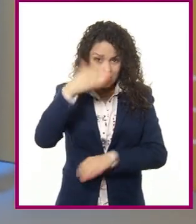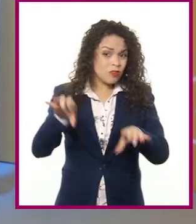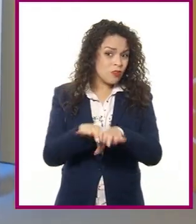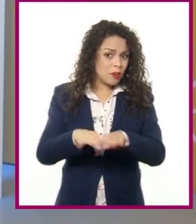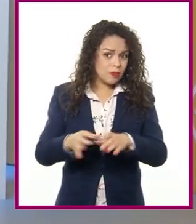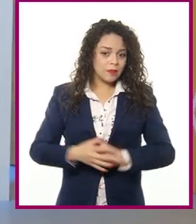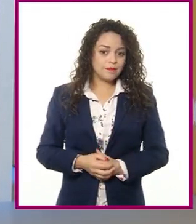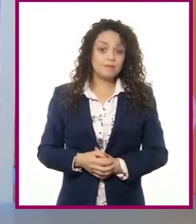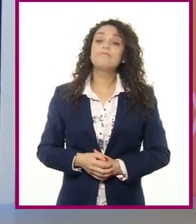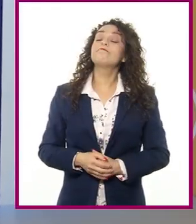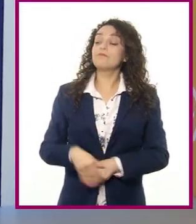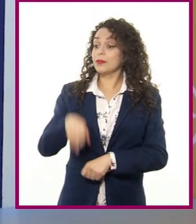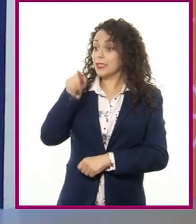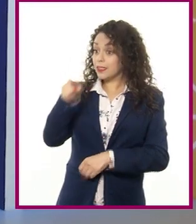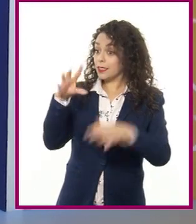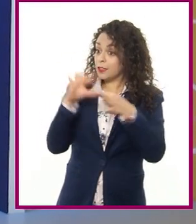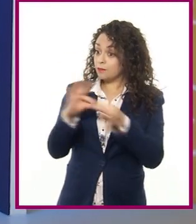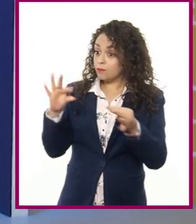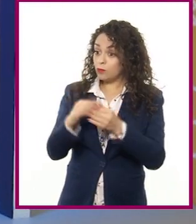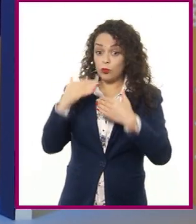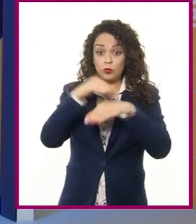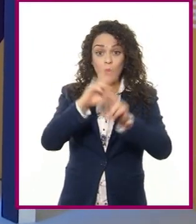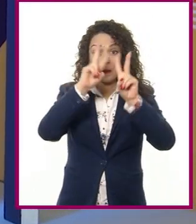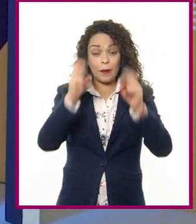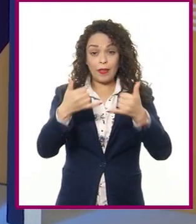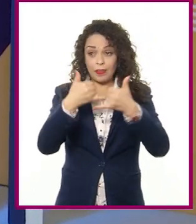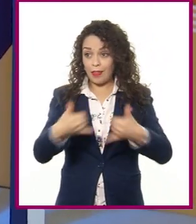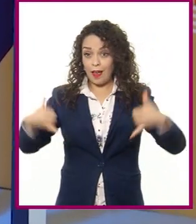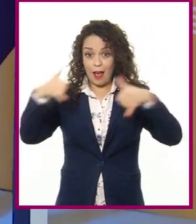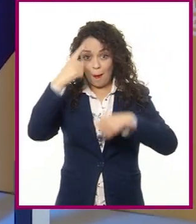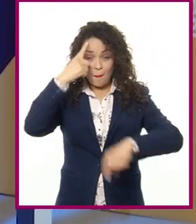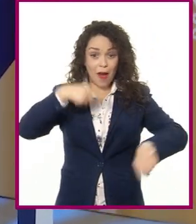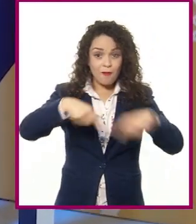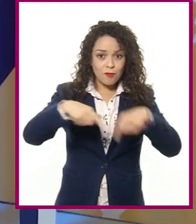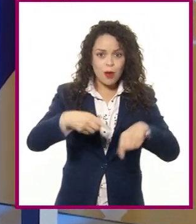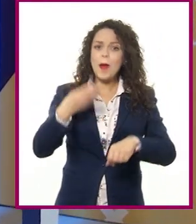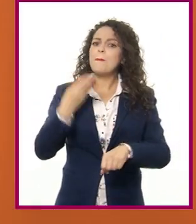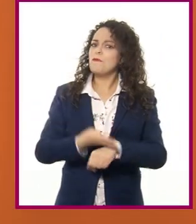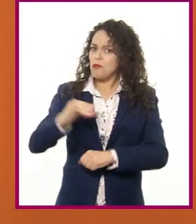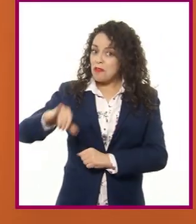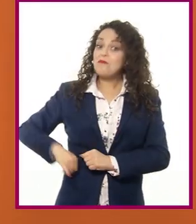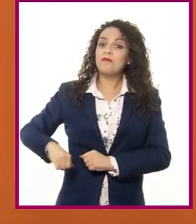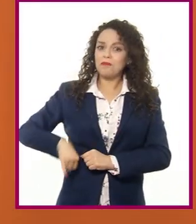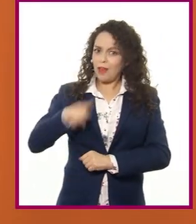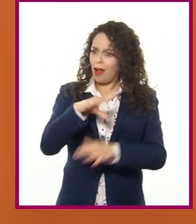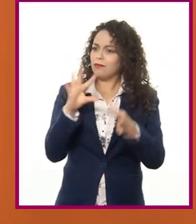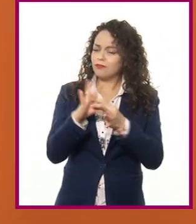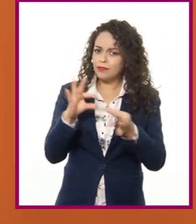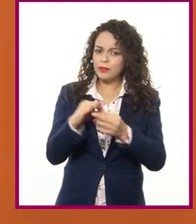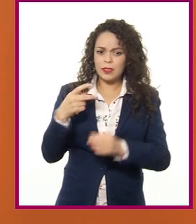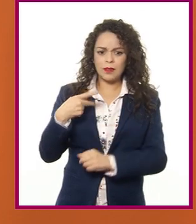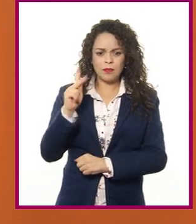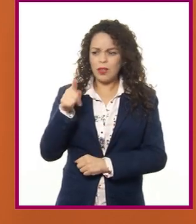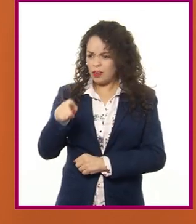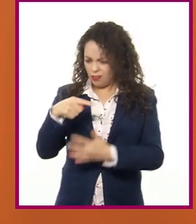Leslie, tu planteamiento de la Copa Mundial de Fútbol es interesante, pero ¿qué haces con los